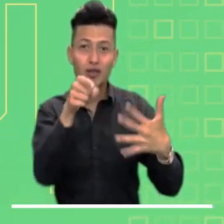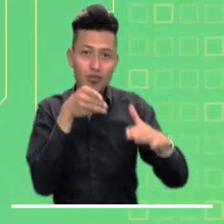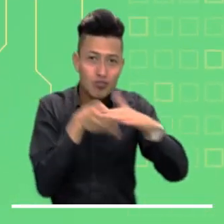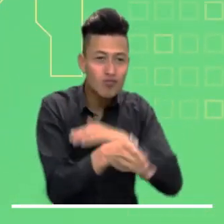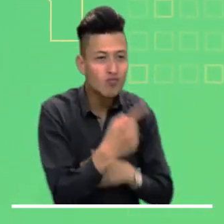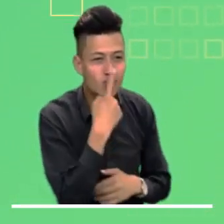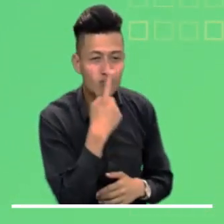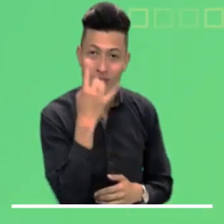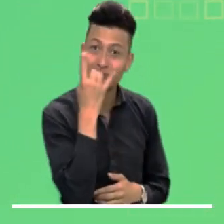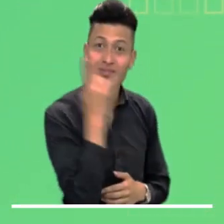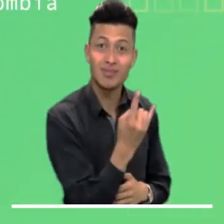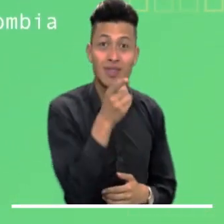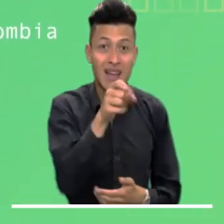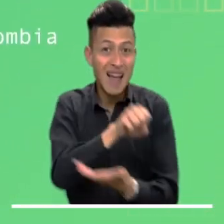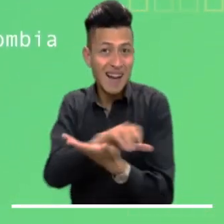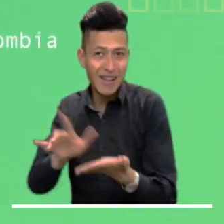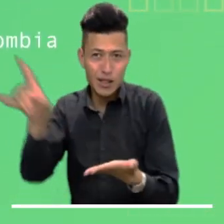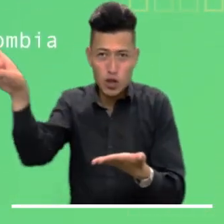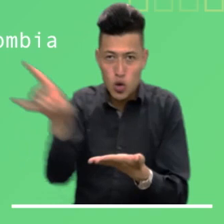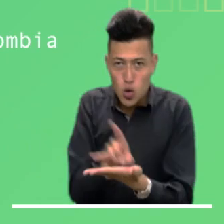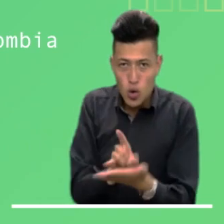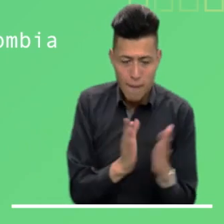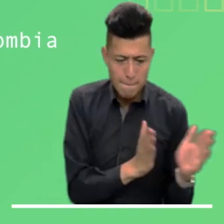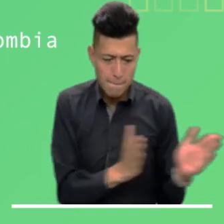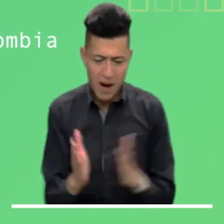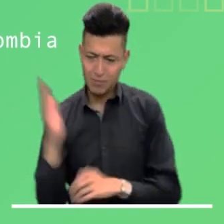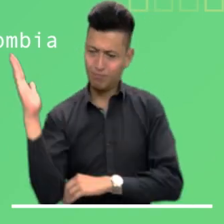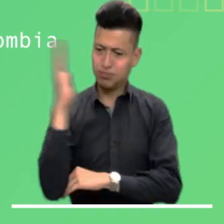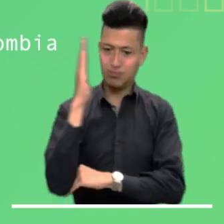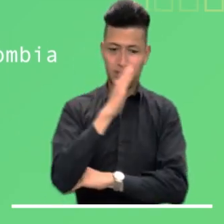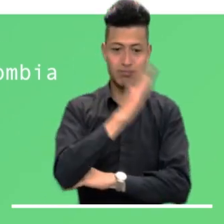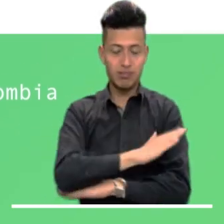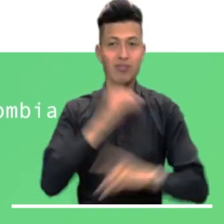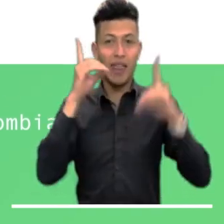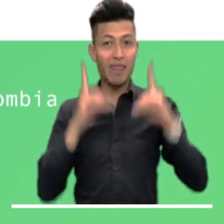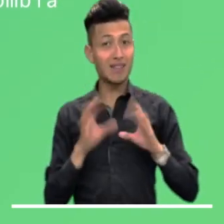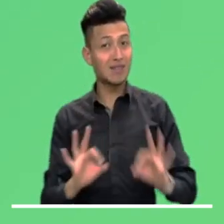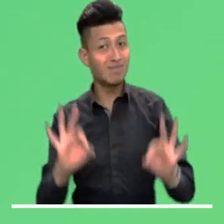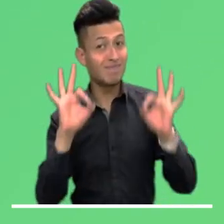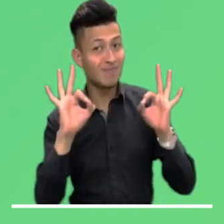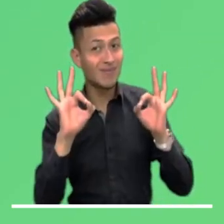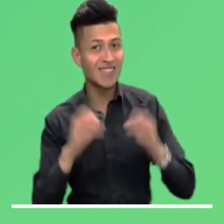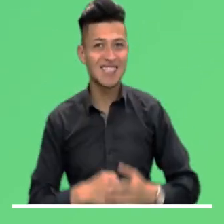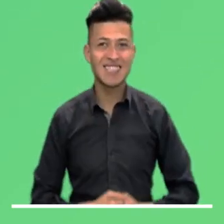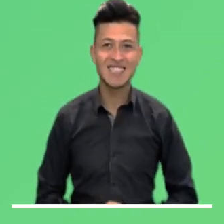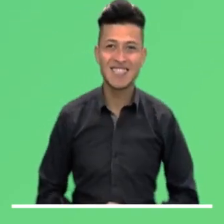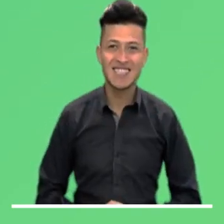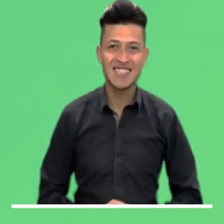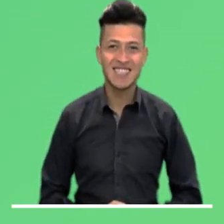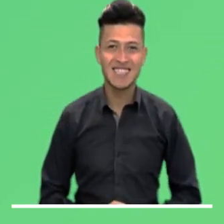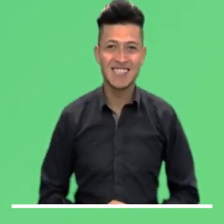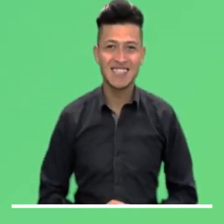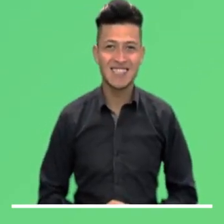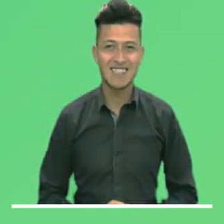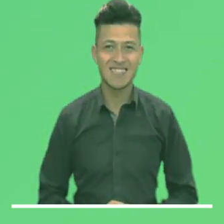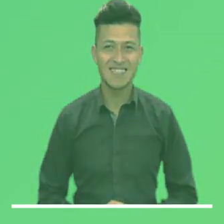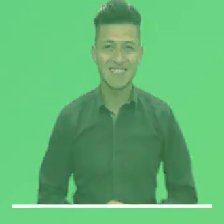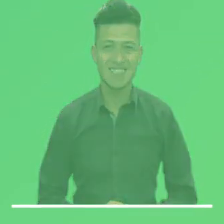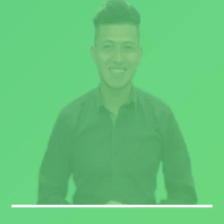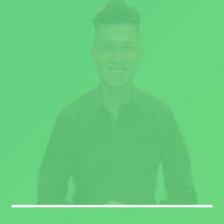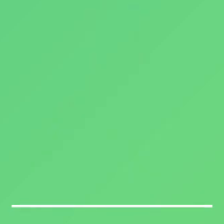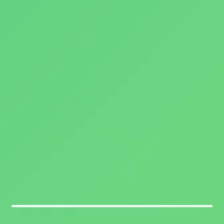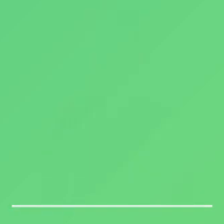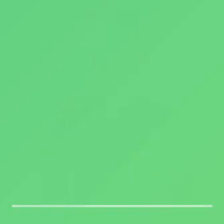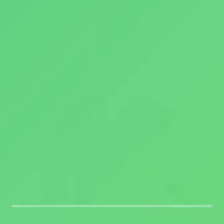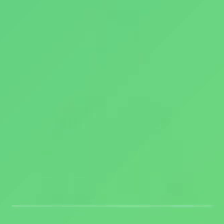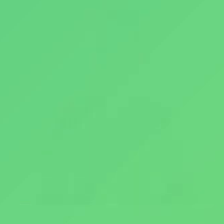cifras de deforestación, estadísticas de rayos y otros datos de interés. Descállala gratis, planee su día y tome